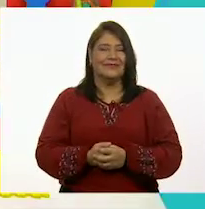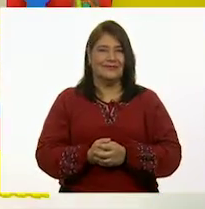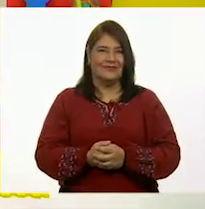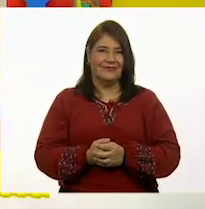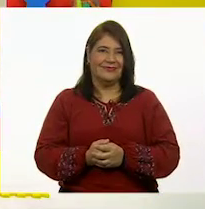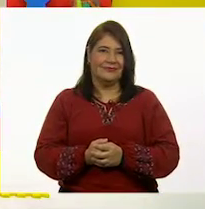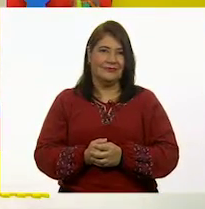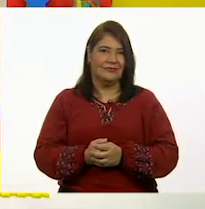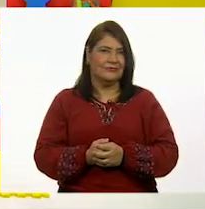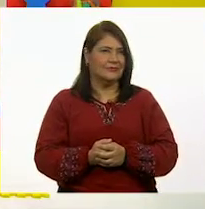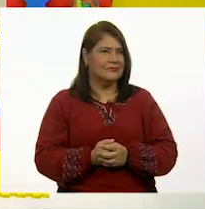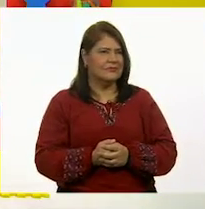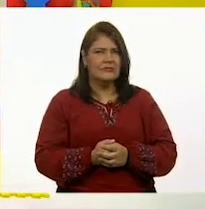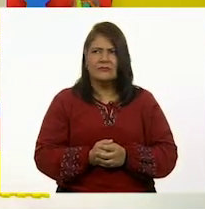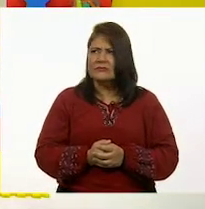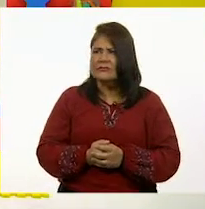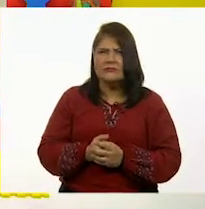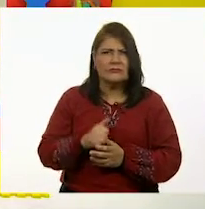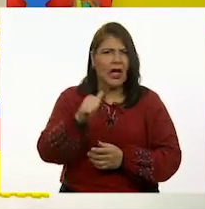¿Ana?